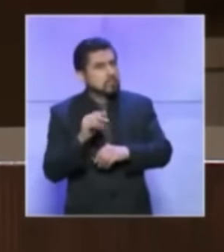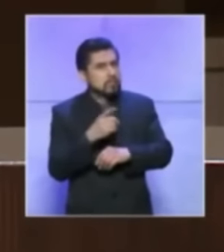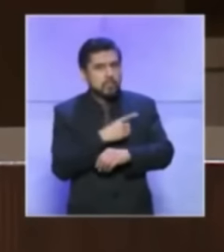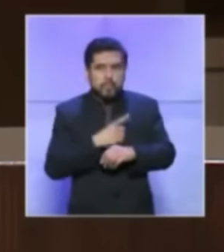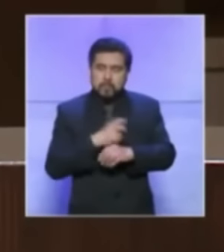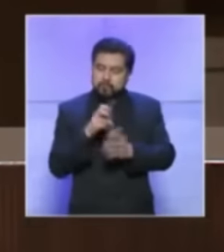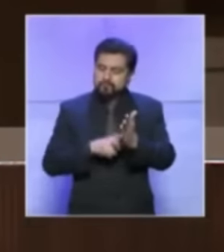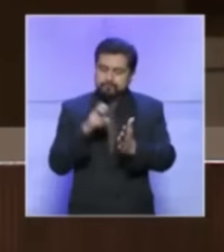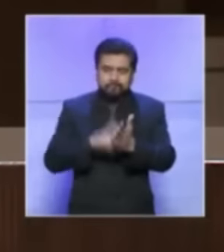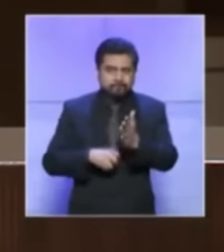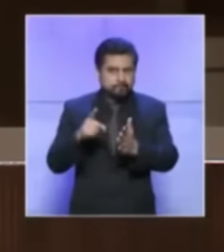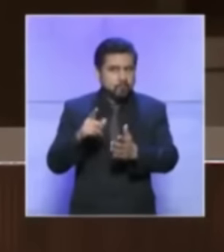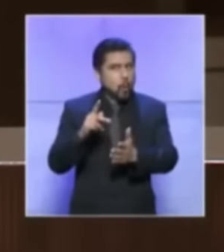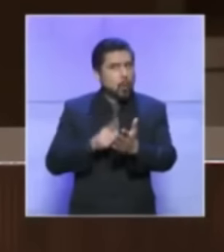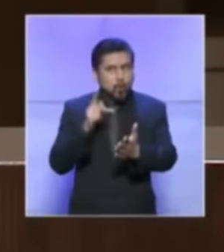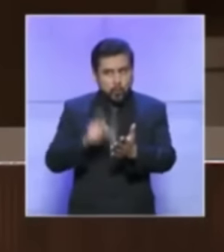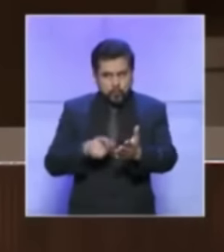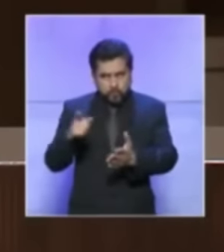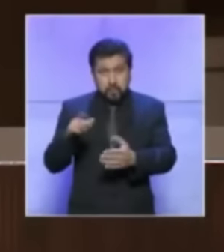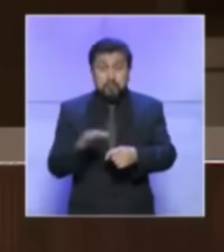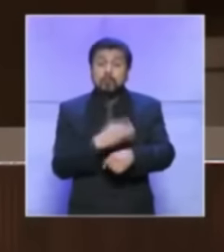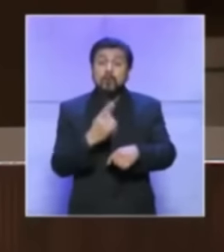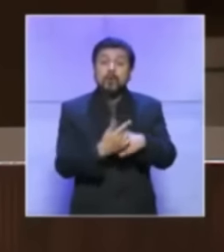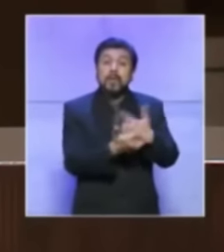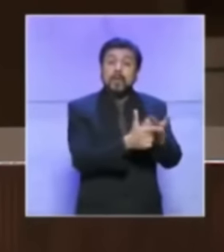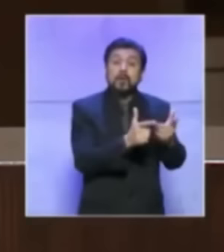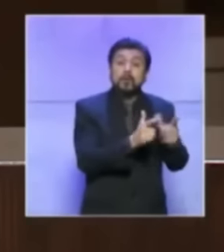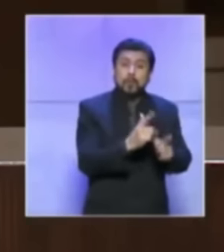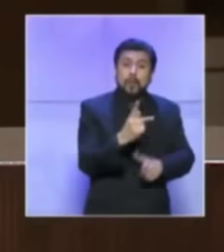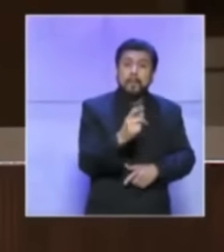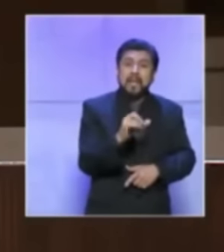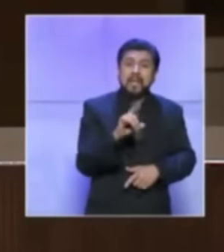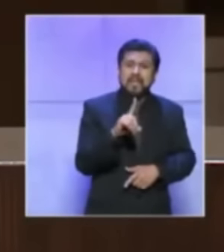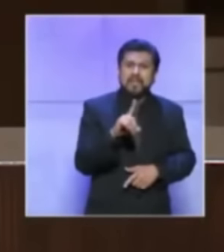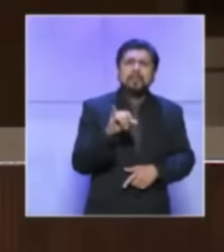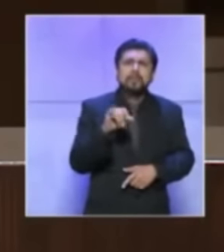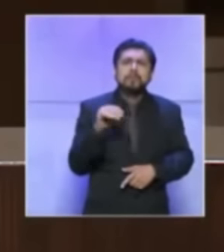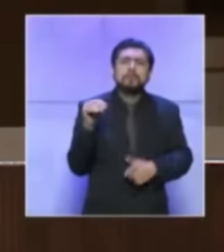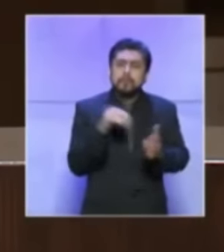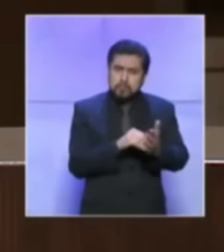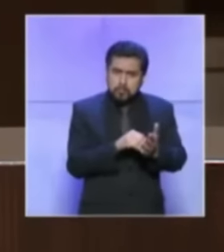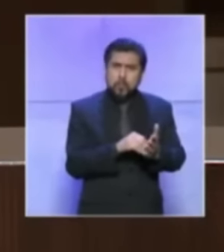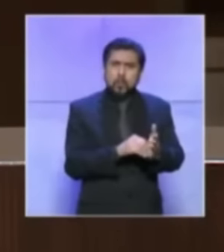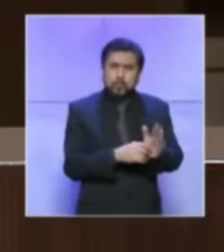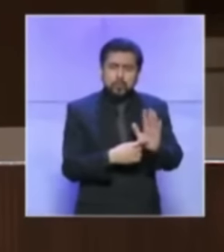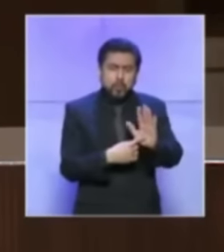Ello porque el partido político actor sí expone hechos objetivos y formula